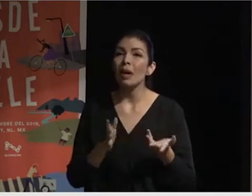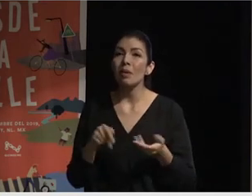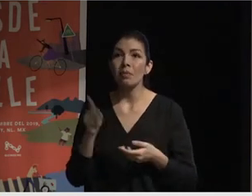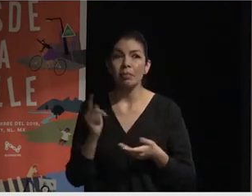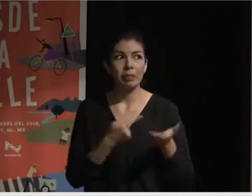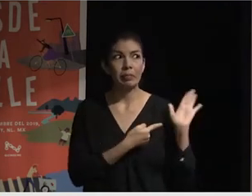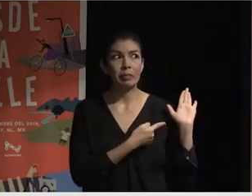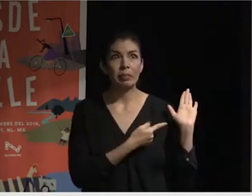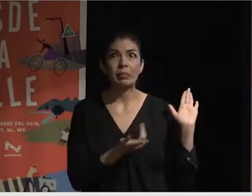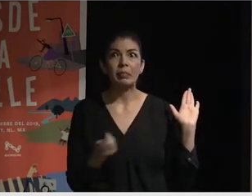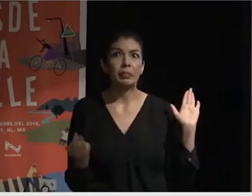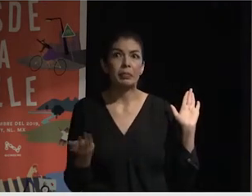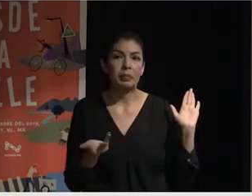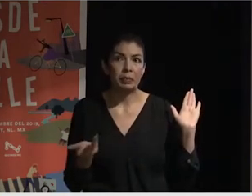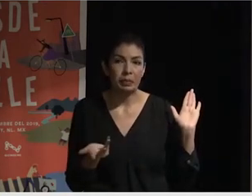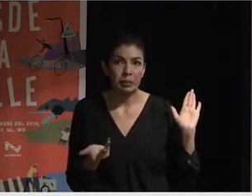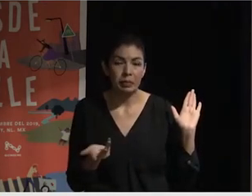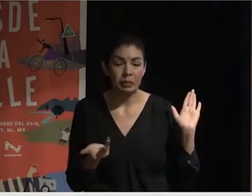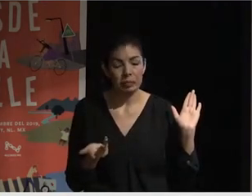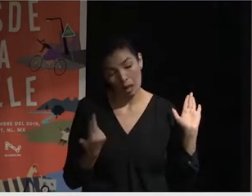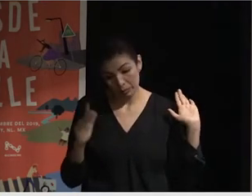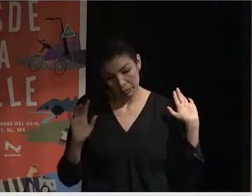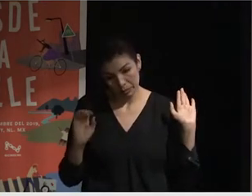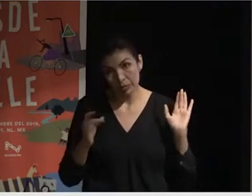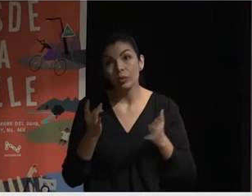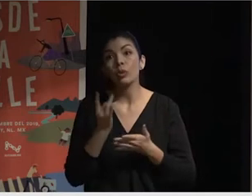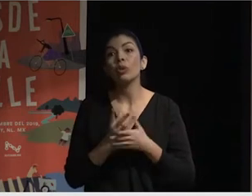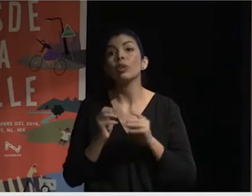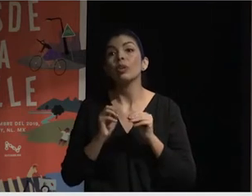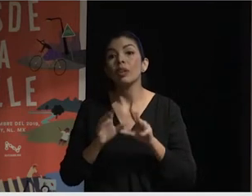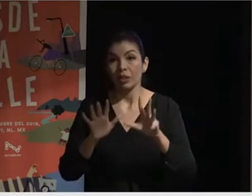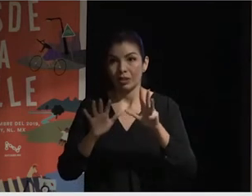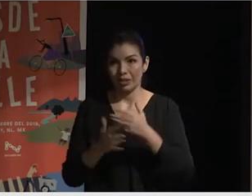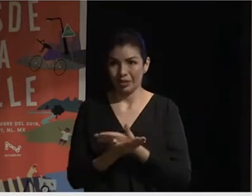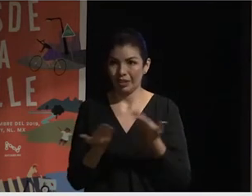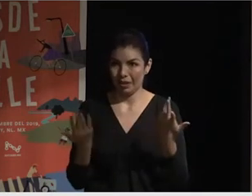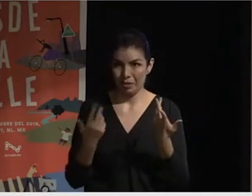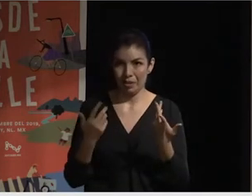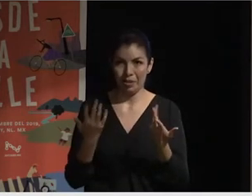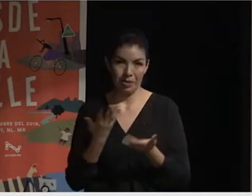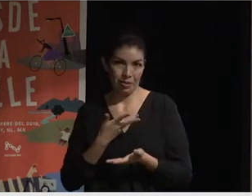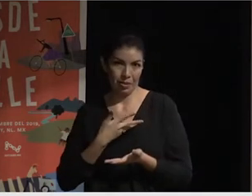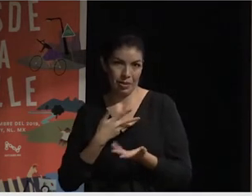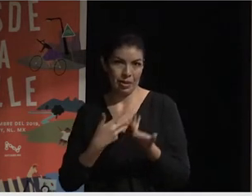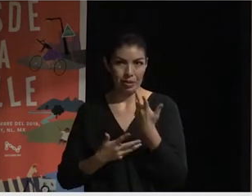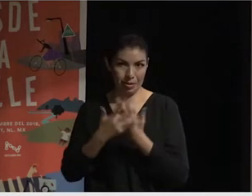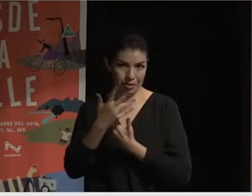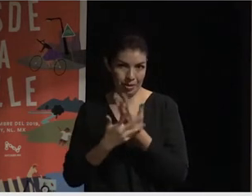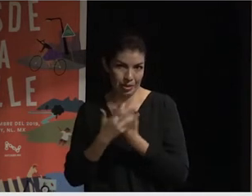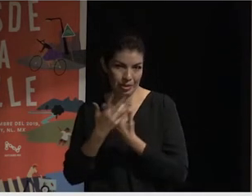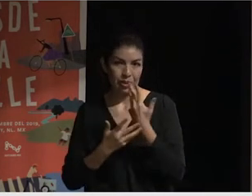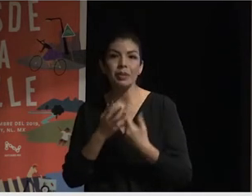bueno, para no quitarles tiempo, les dejo la pregunta y tenemos unos 15, 20 minutos para tratar de contestarla aquí arriba